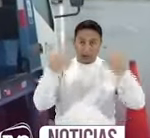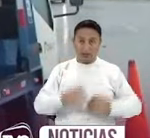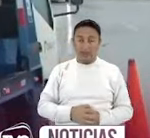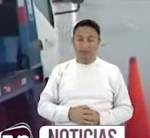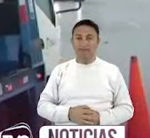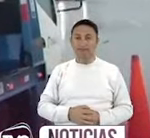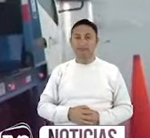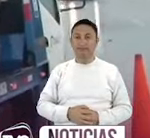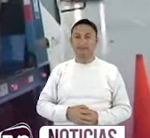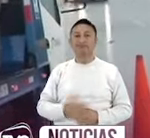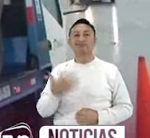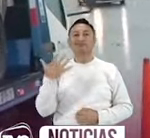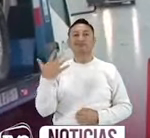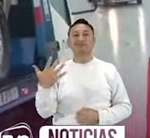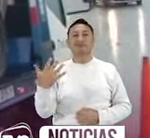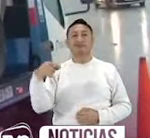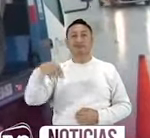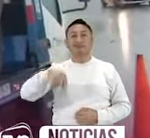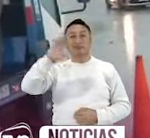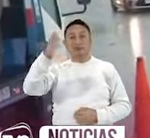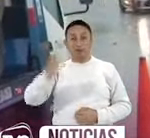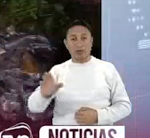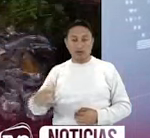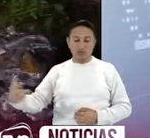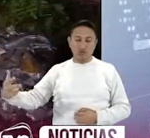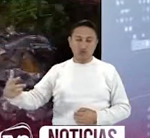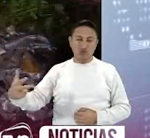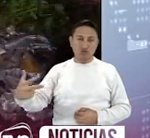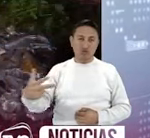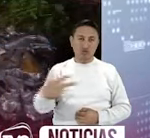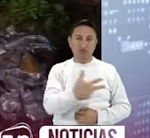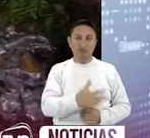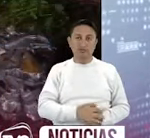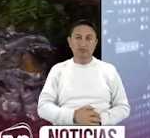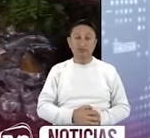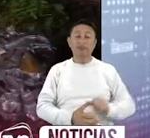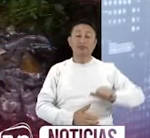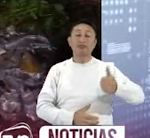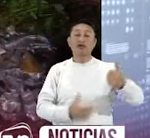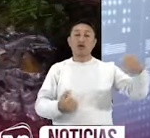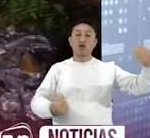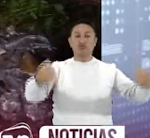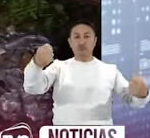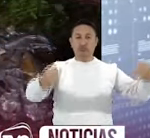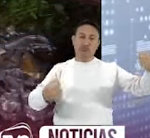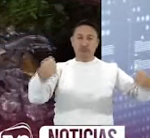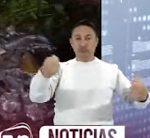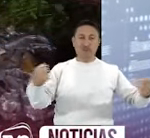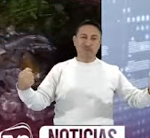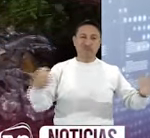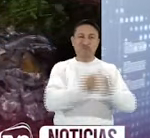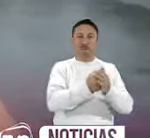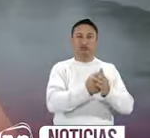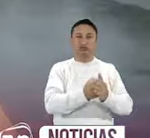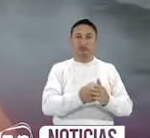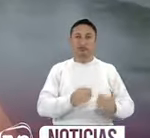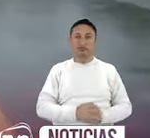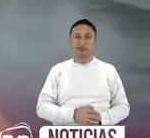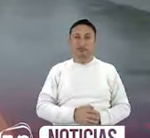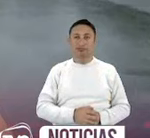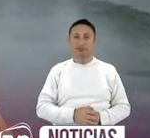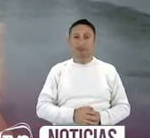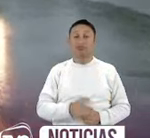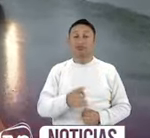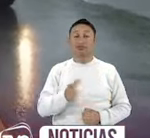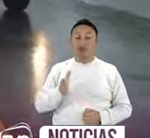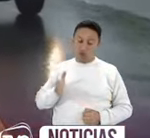se trasladaban en esta camioneta que impactó contra un tráiler en una de las curvas del distribuidor de tránsito de